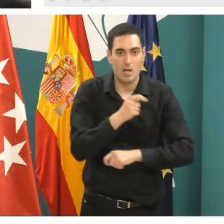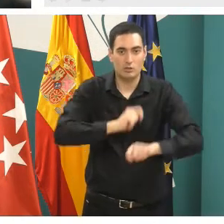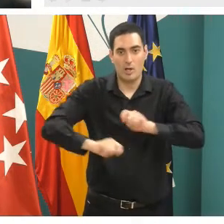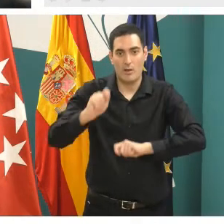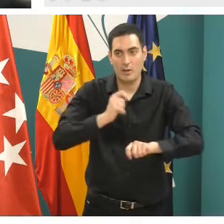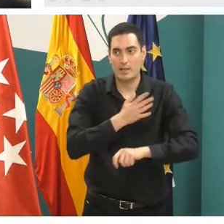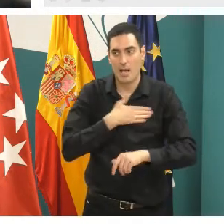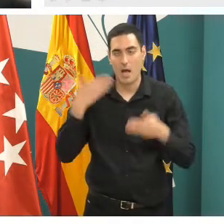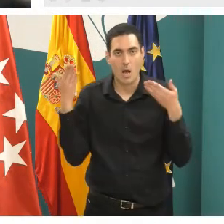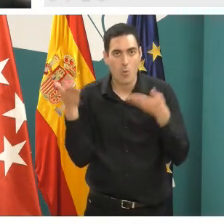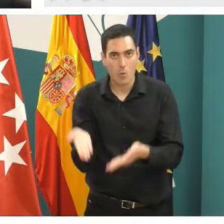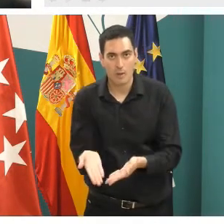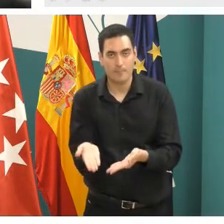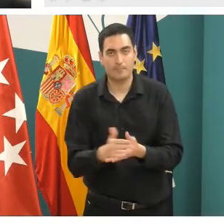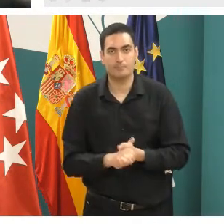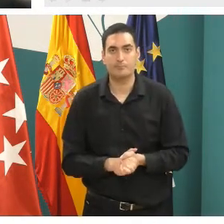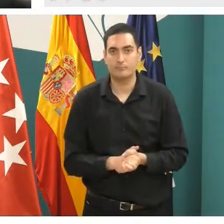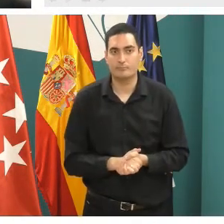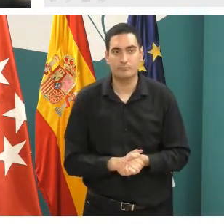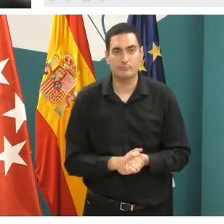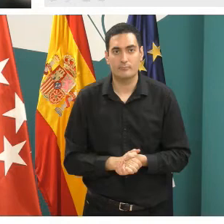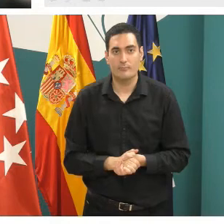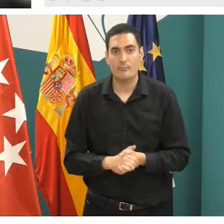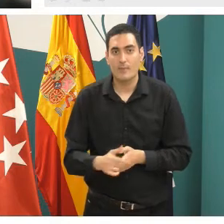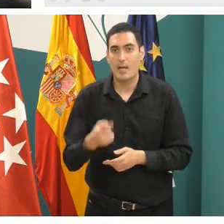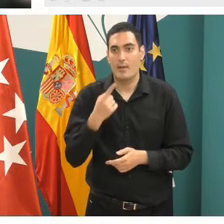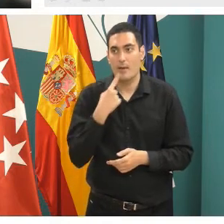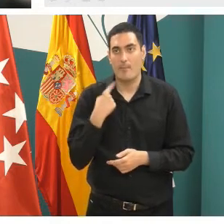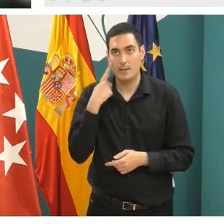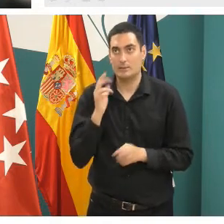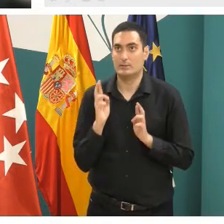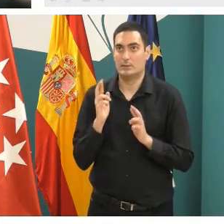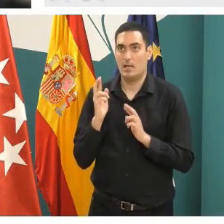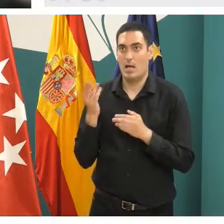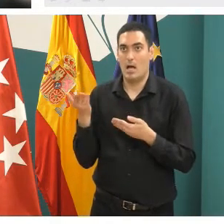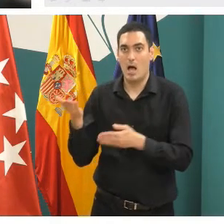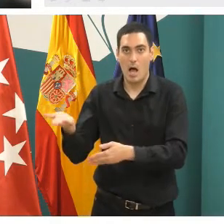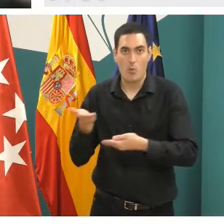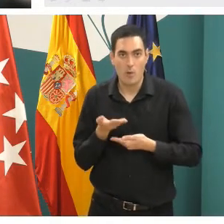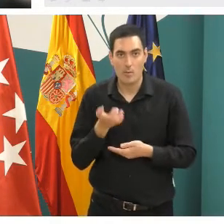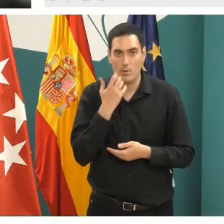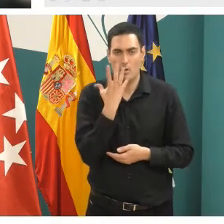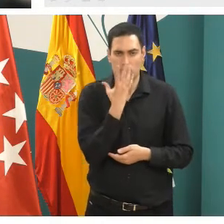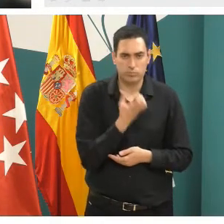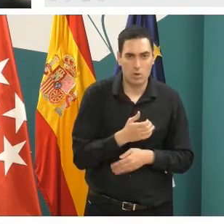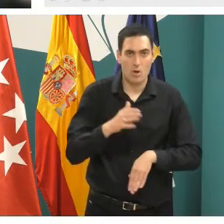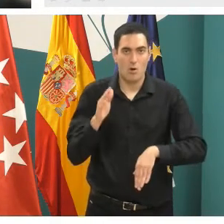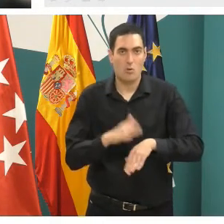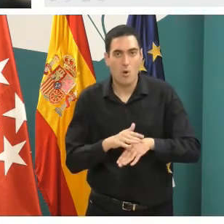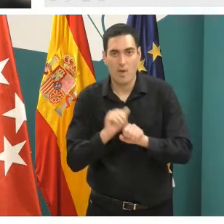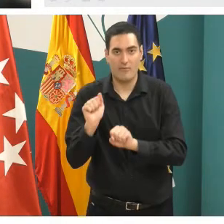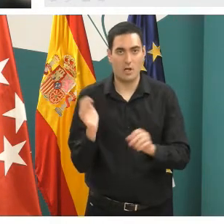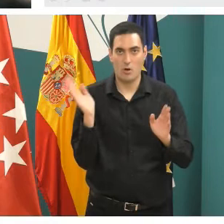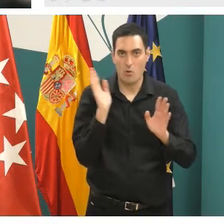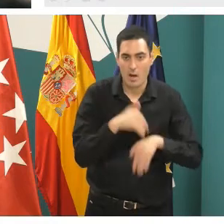les quieren ayudar, y de alguna manera ser muy difícil que la ayuda llegue. Por supuesto, tristeza, culpa, indefensión,